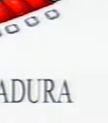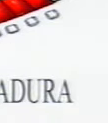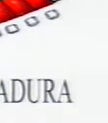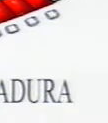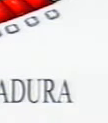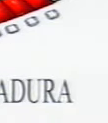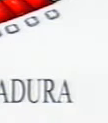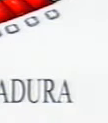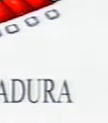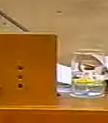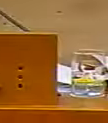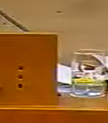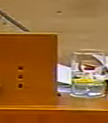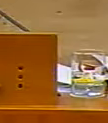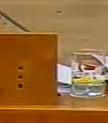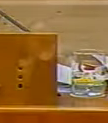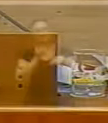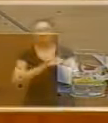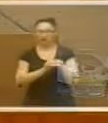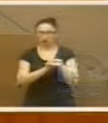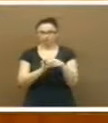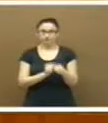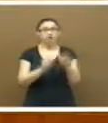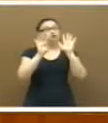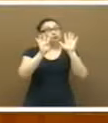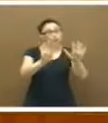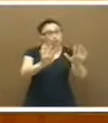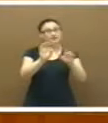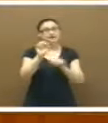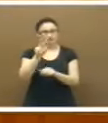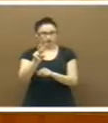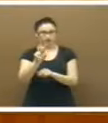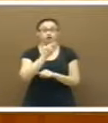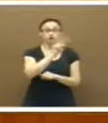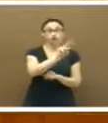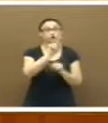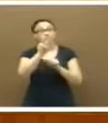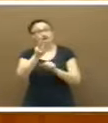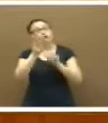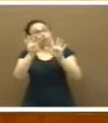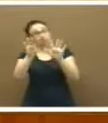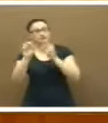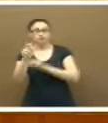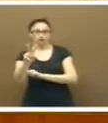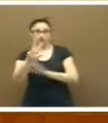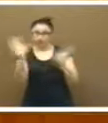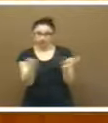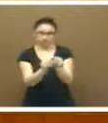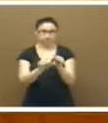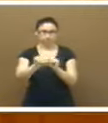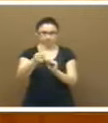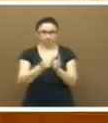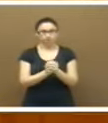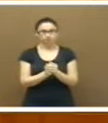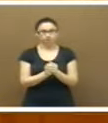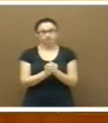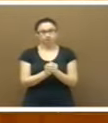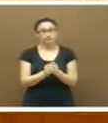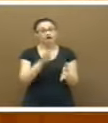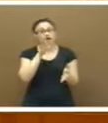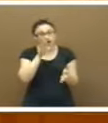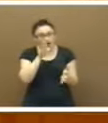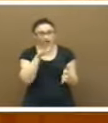la 3, la 9, perdón, la 9 y la 12. La 2, la 3, la 9 y la 12. Someto a la consideración de la Cámara